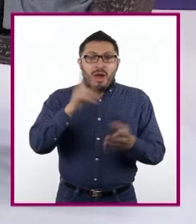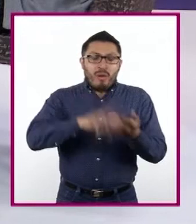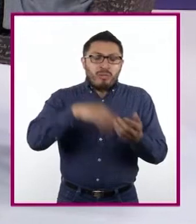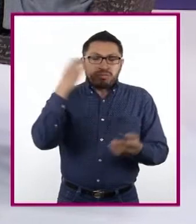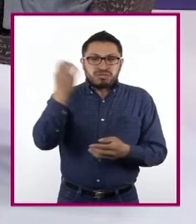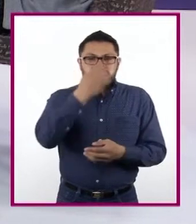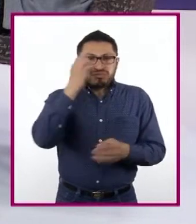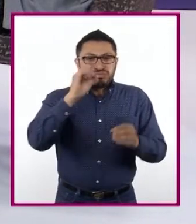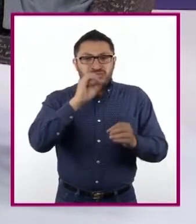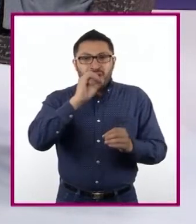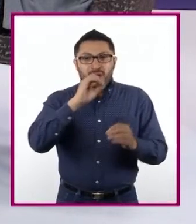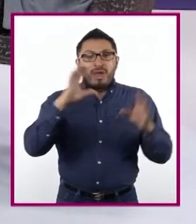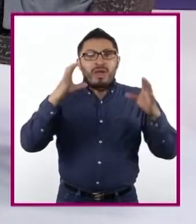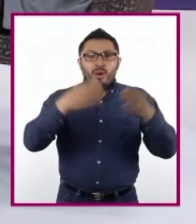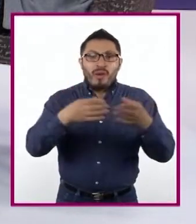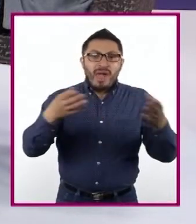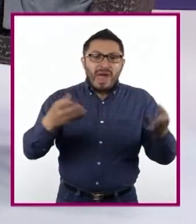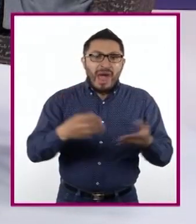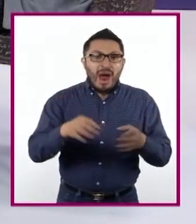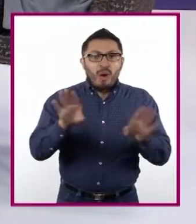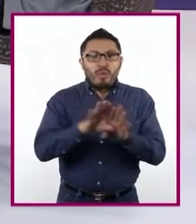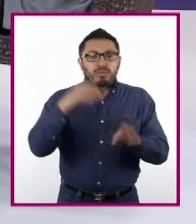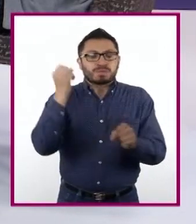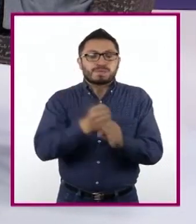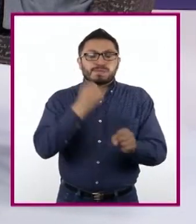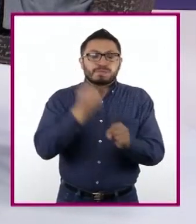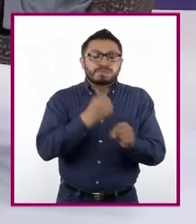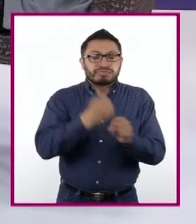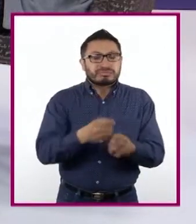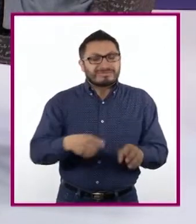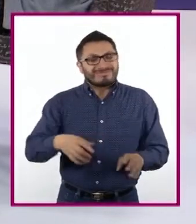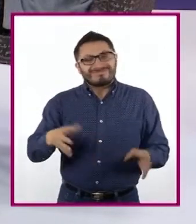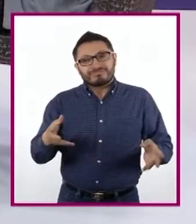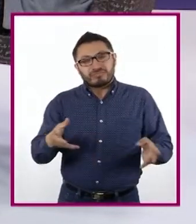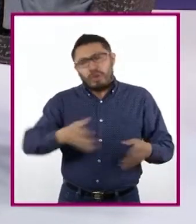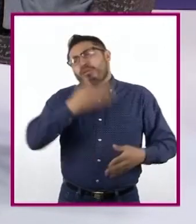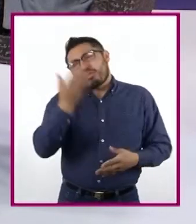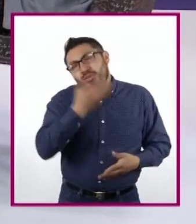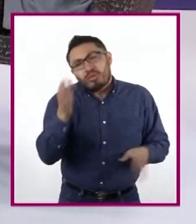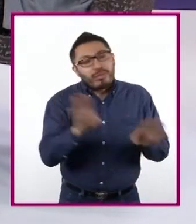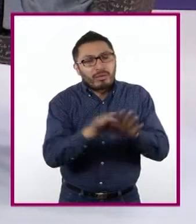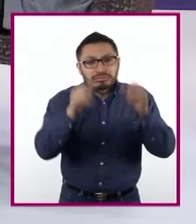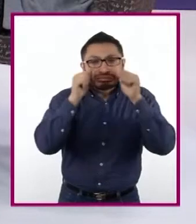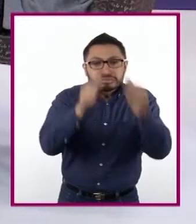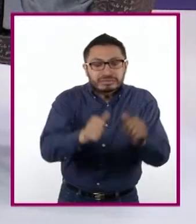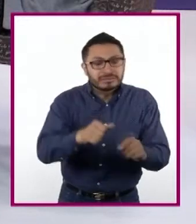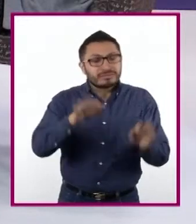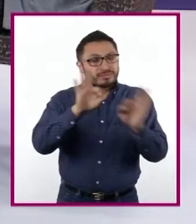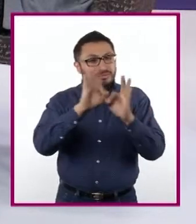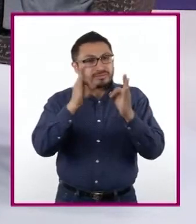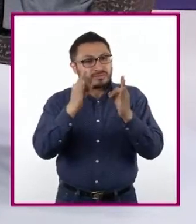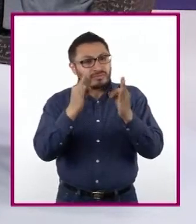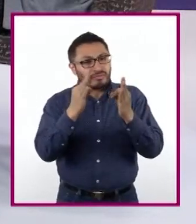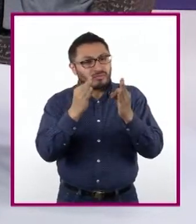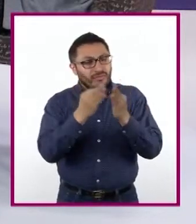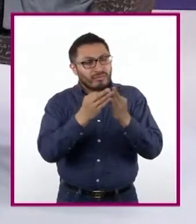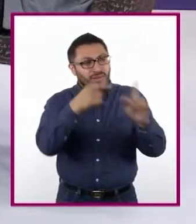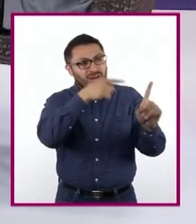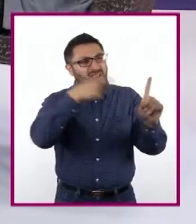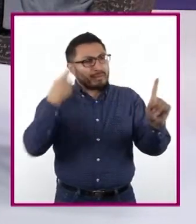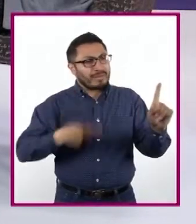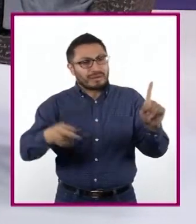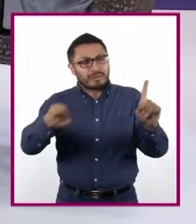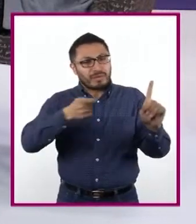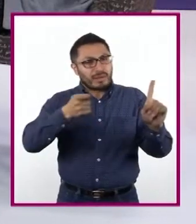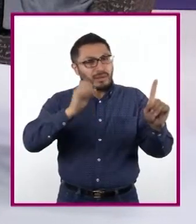escuela o en la comunidad, es frecuente que la atención se centre en el moderador o